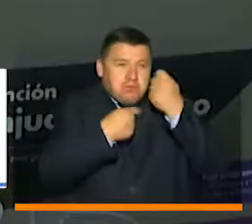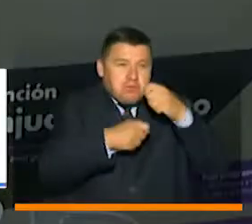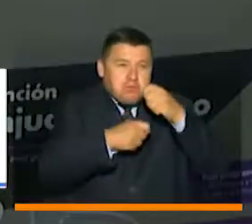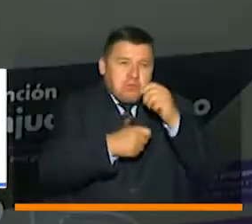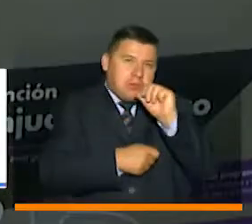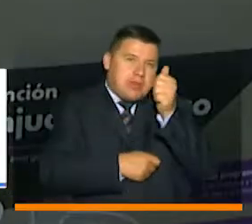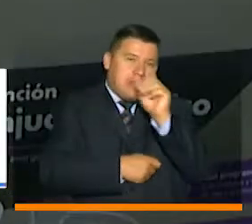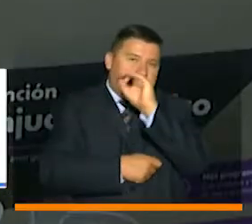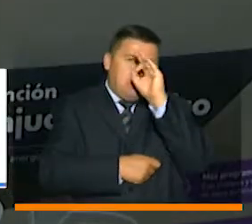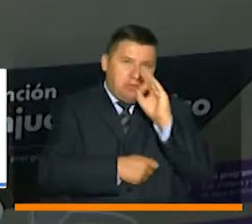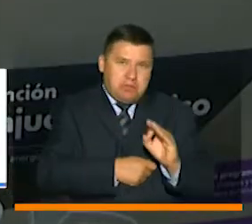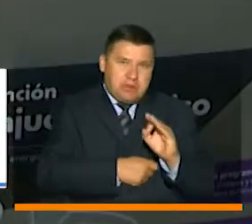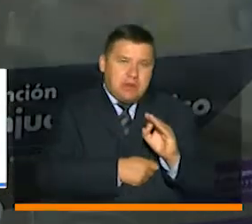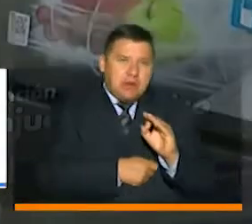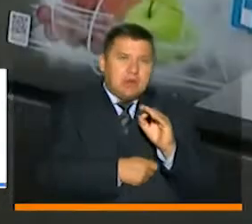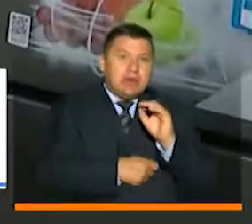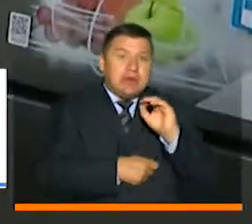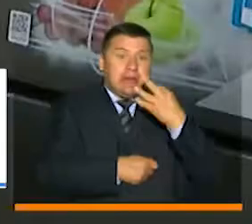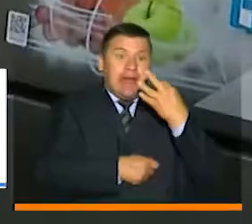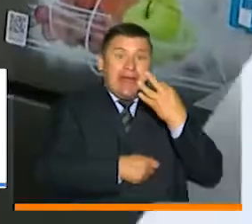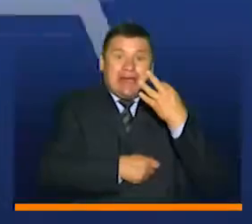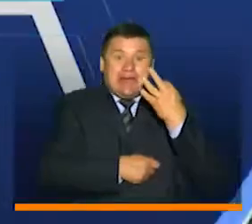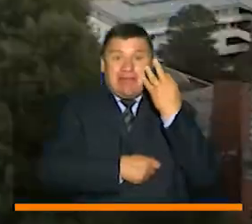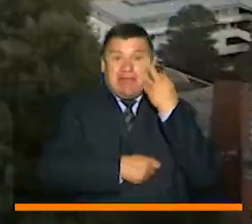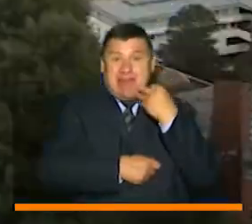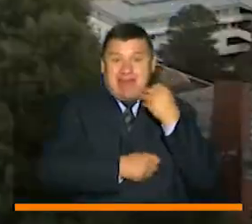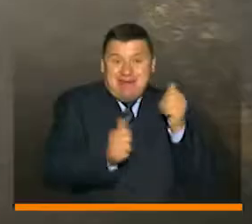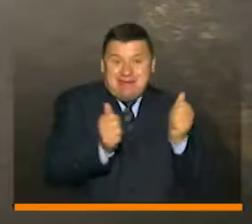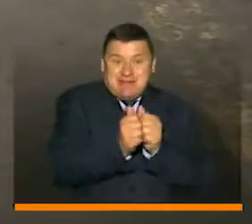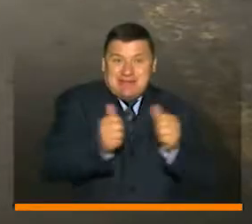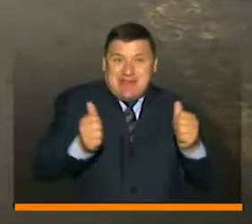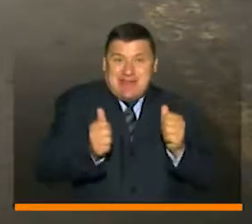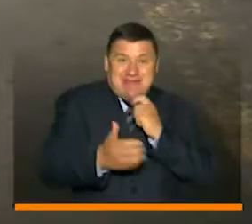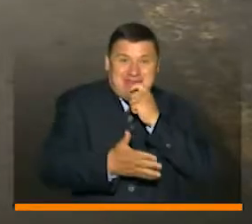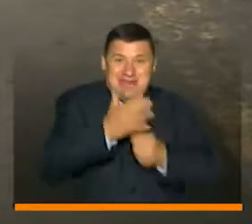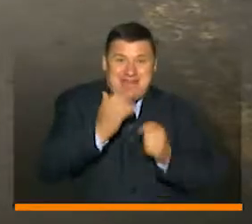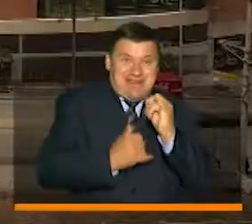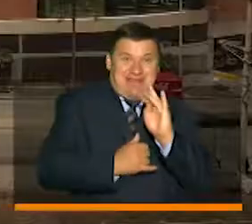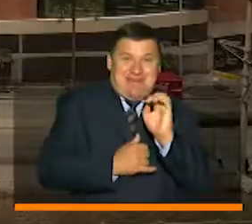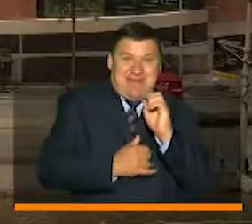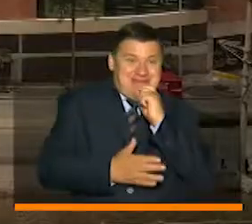del 10% para el tercer día sin IVA.